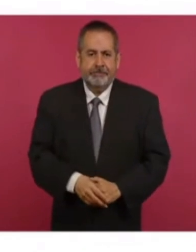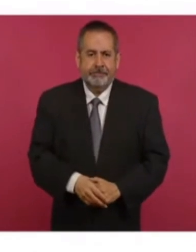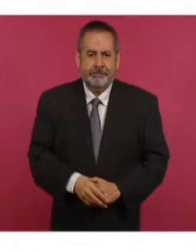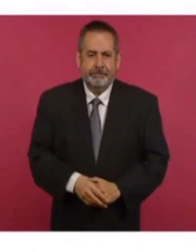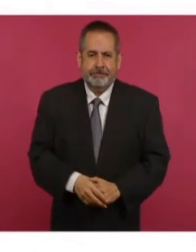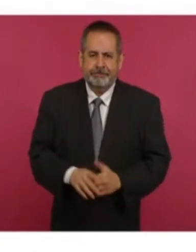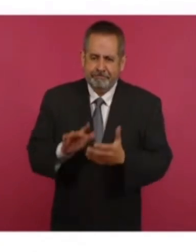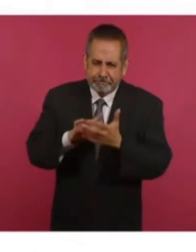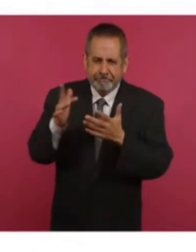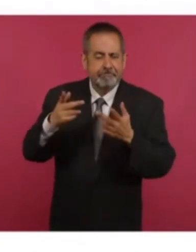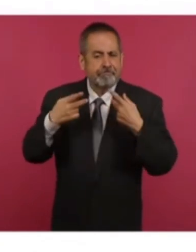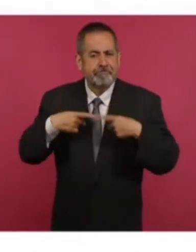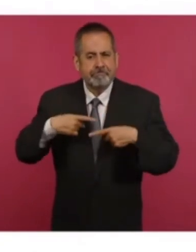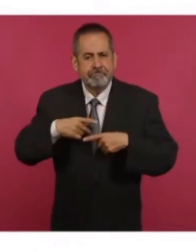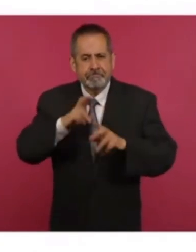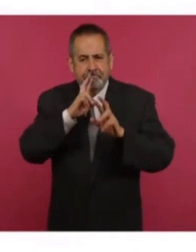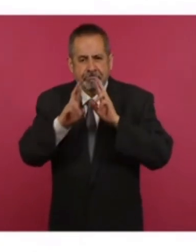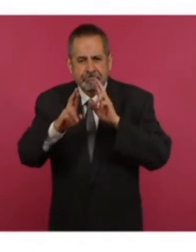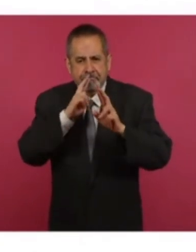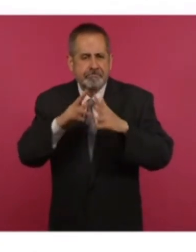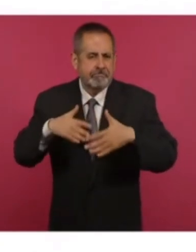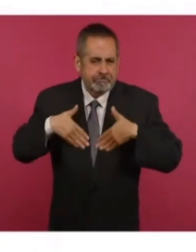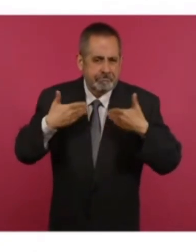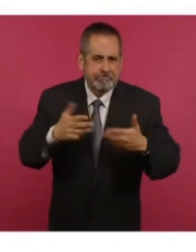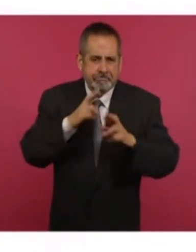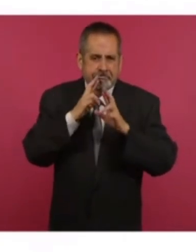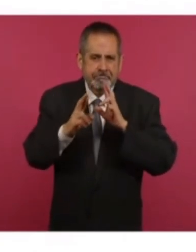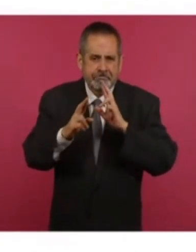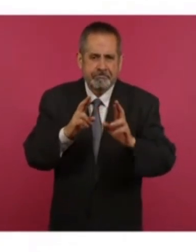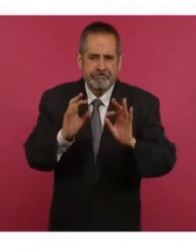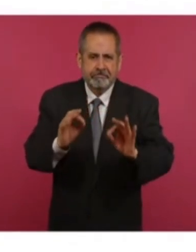Muchas gracias a la gente por su confianza.